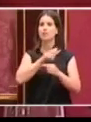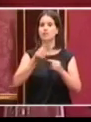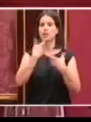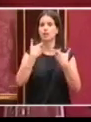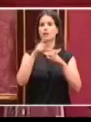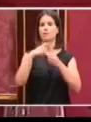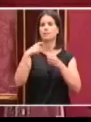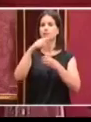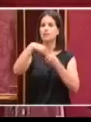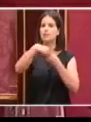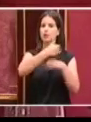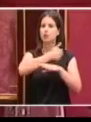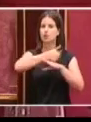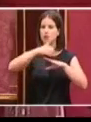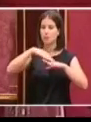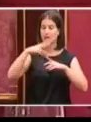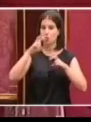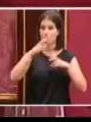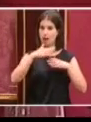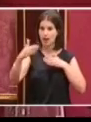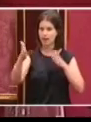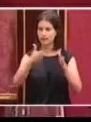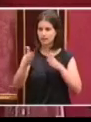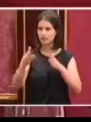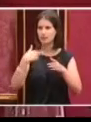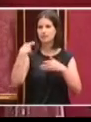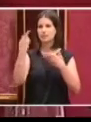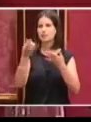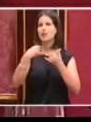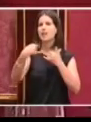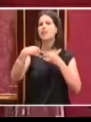planificación que se ha diseñado del área de participación ciudadana para esta nueva